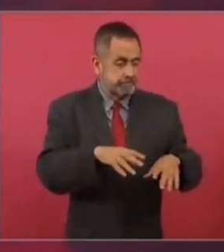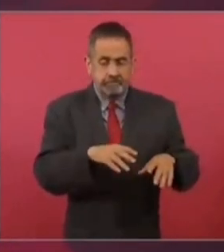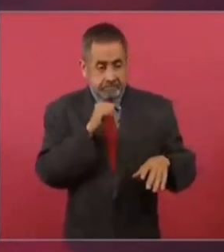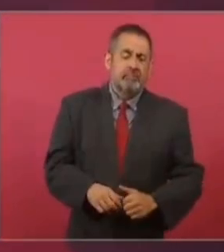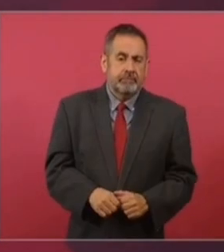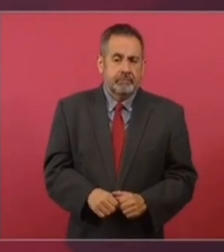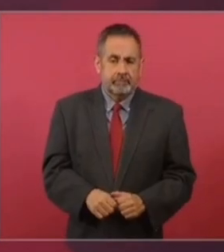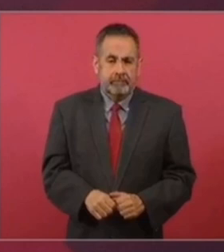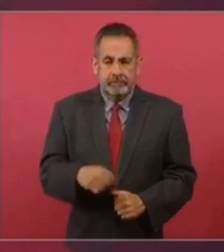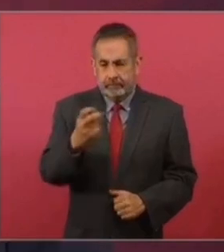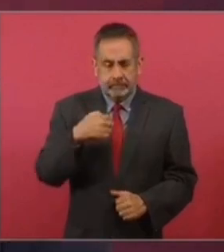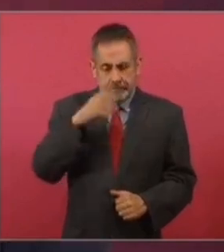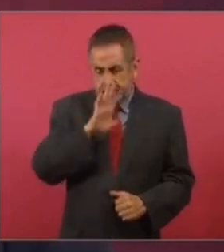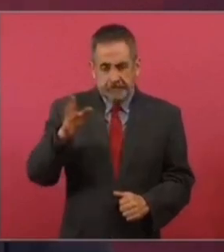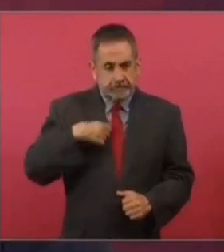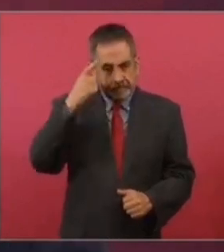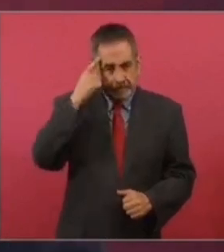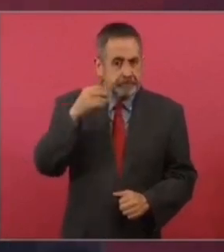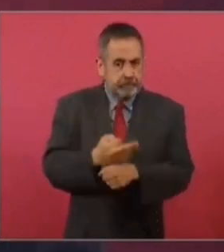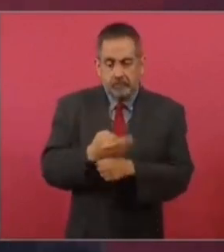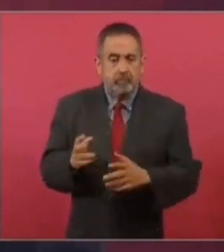podemos hacer. Por eso estamos